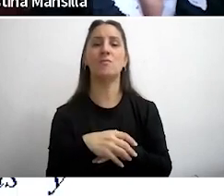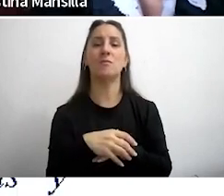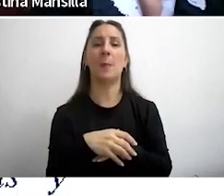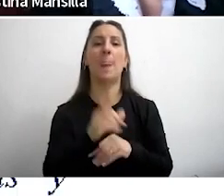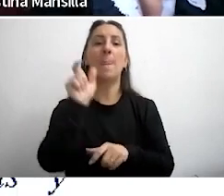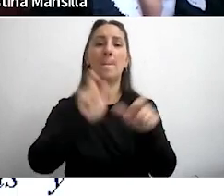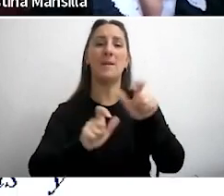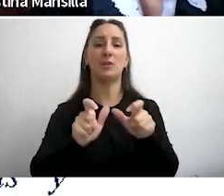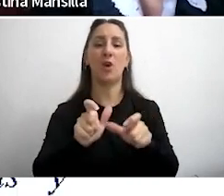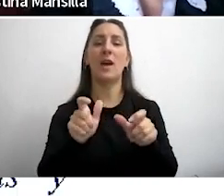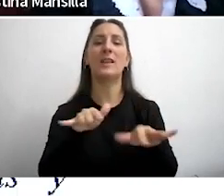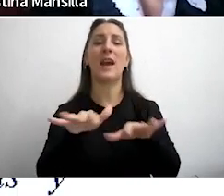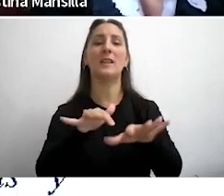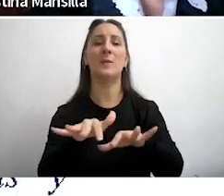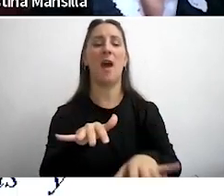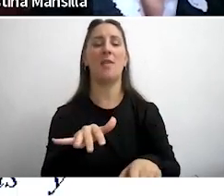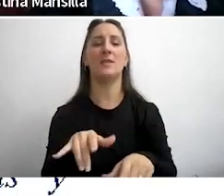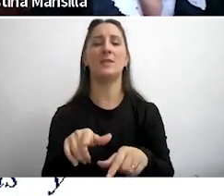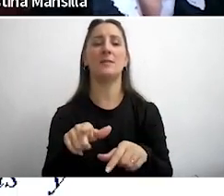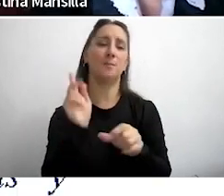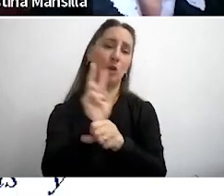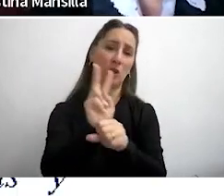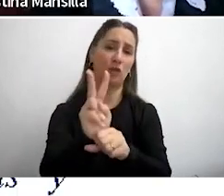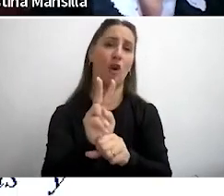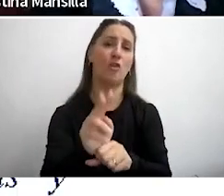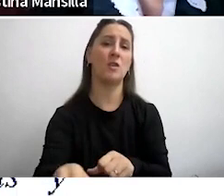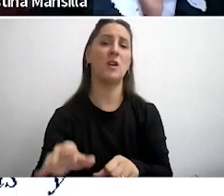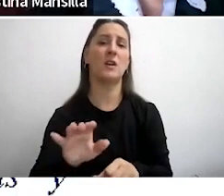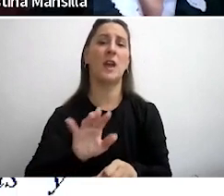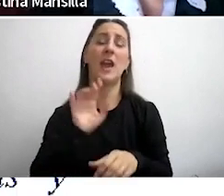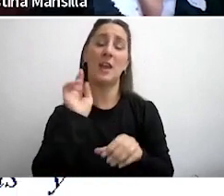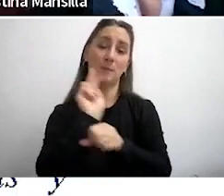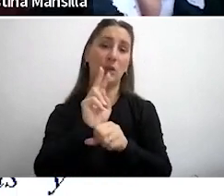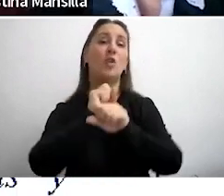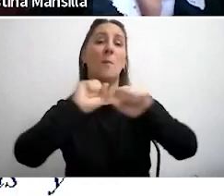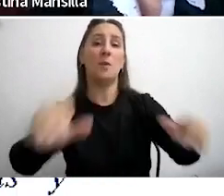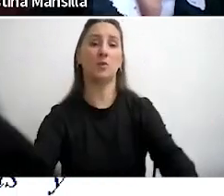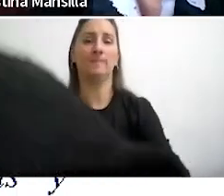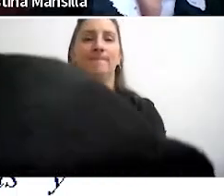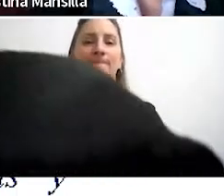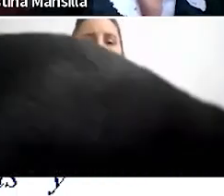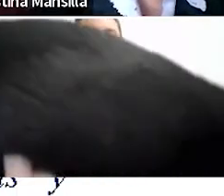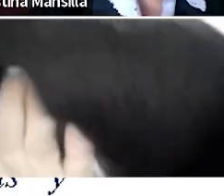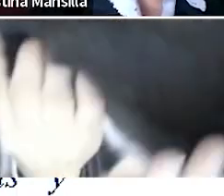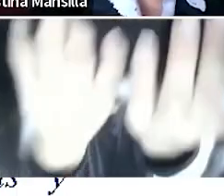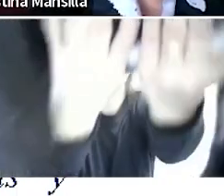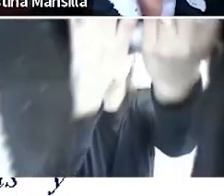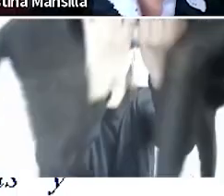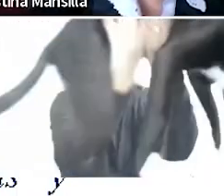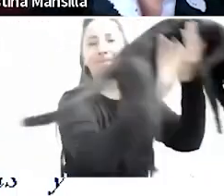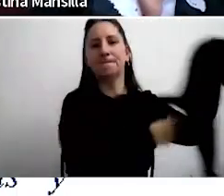que desarrollen actividades mineras de prospección, exploración y explotación, desarrollo, preparación y extracción